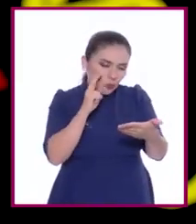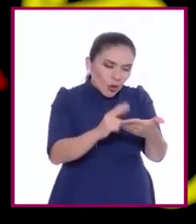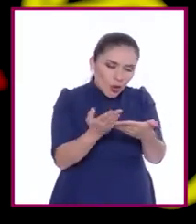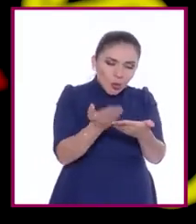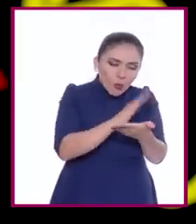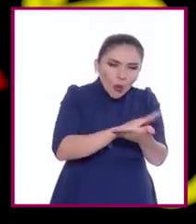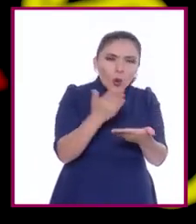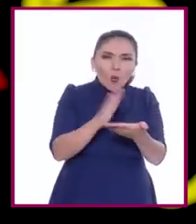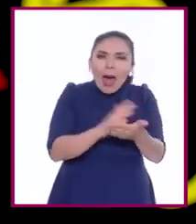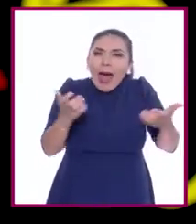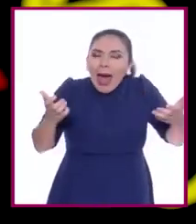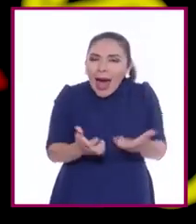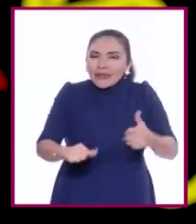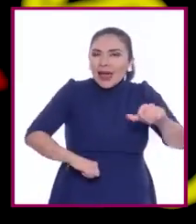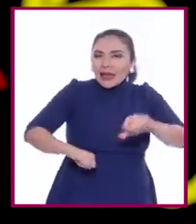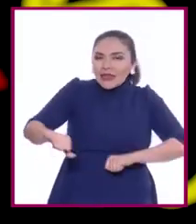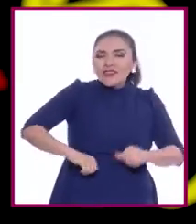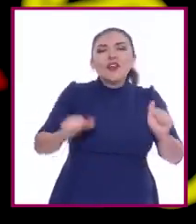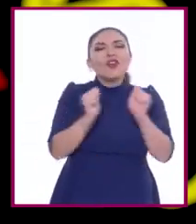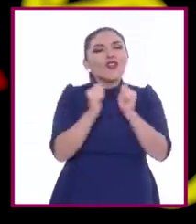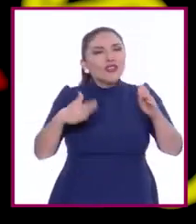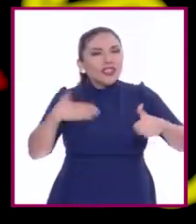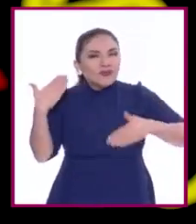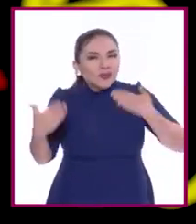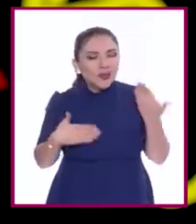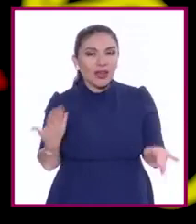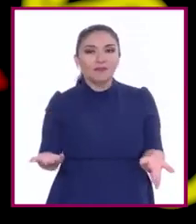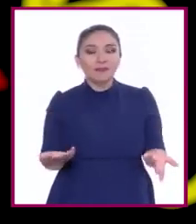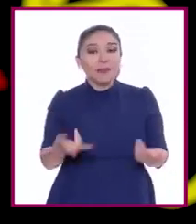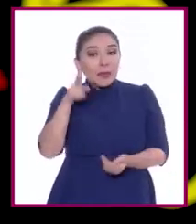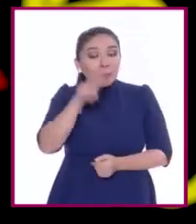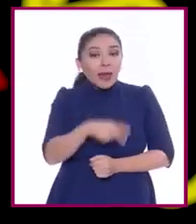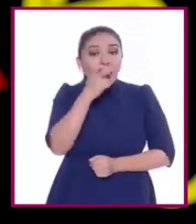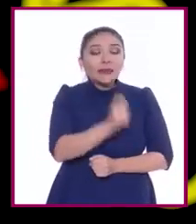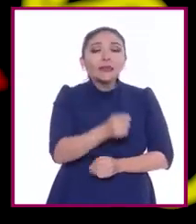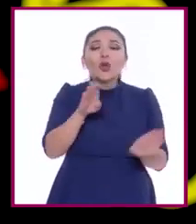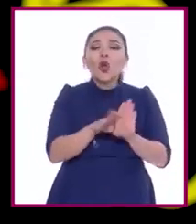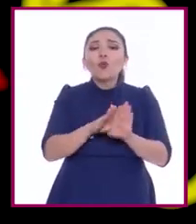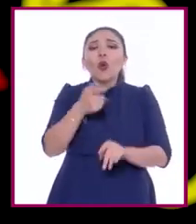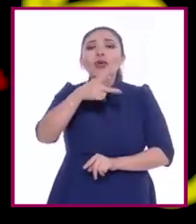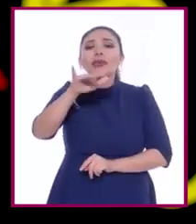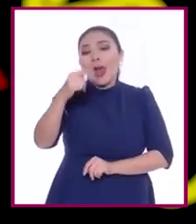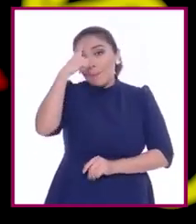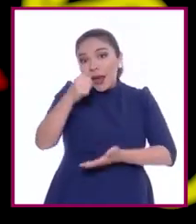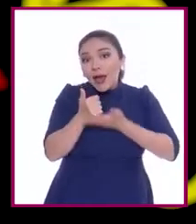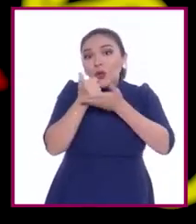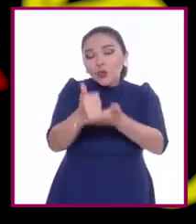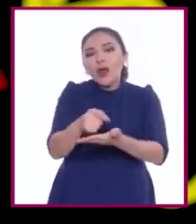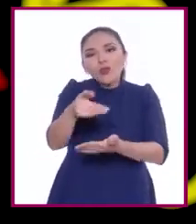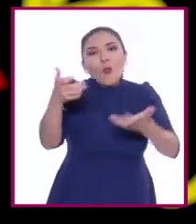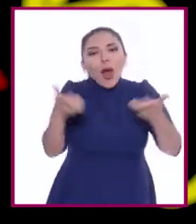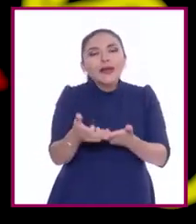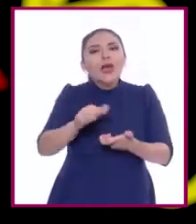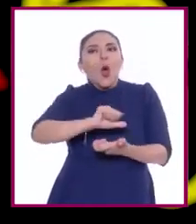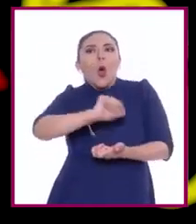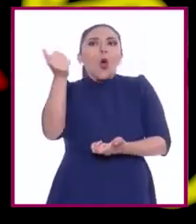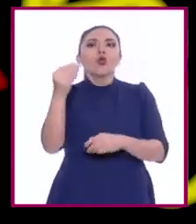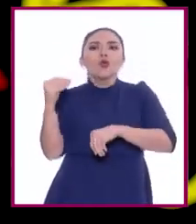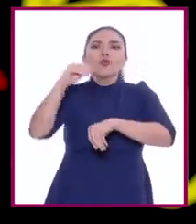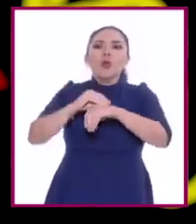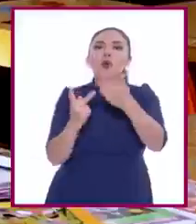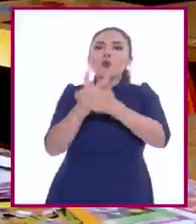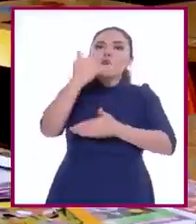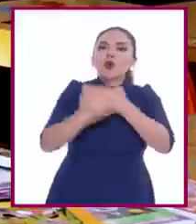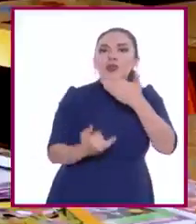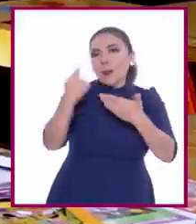los caminen, los hagan, los disfruten. De hecho, es una guía que les puede ayudar a generar otros